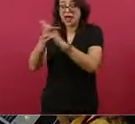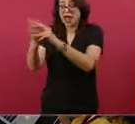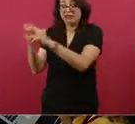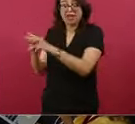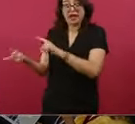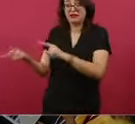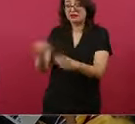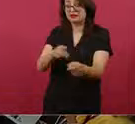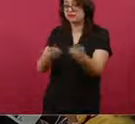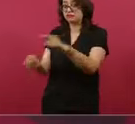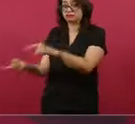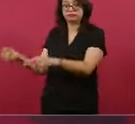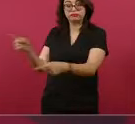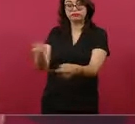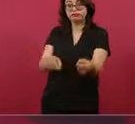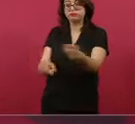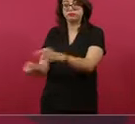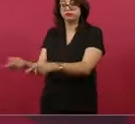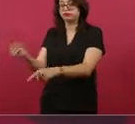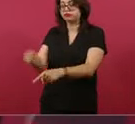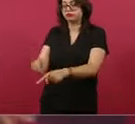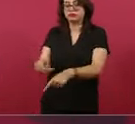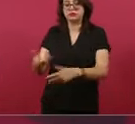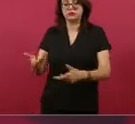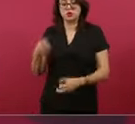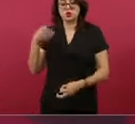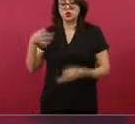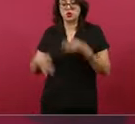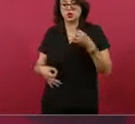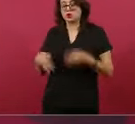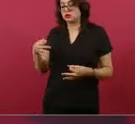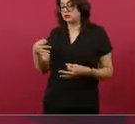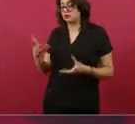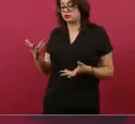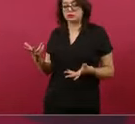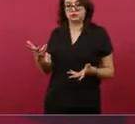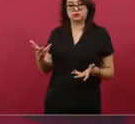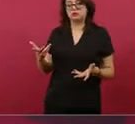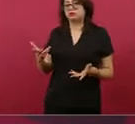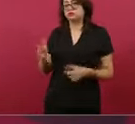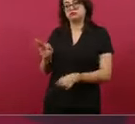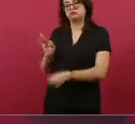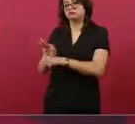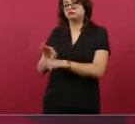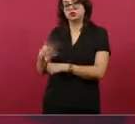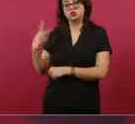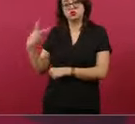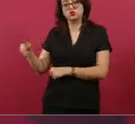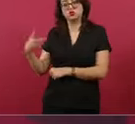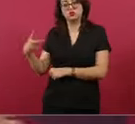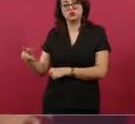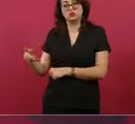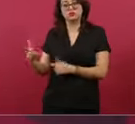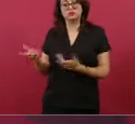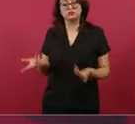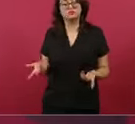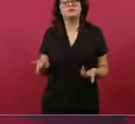Y resuelven. ¿Por qué? Dicen los de Coatlán.